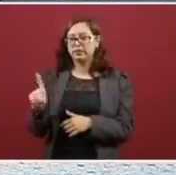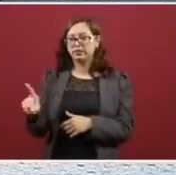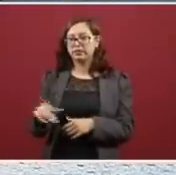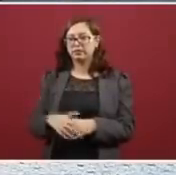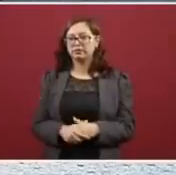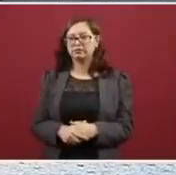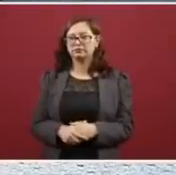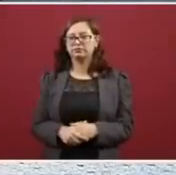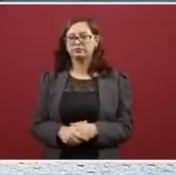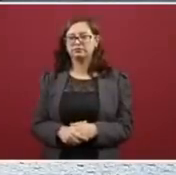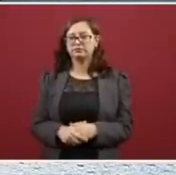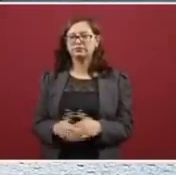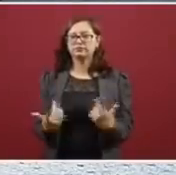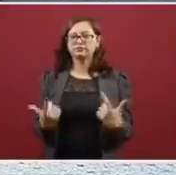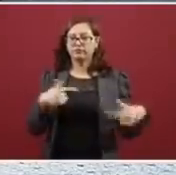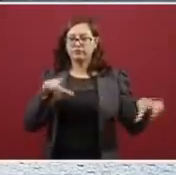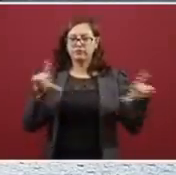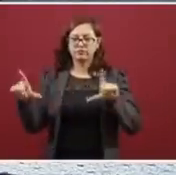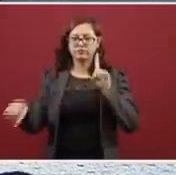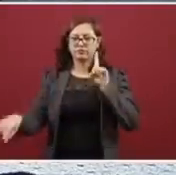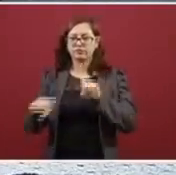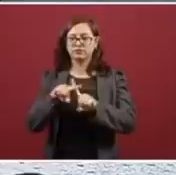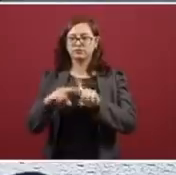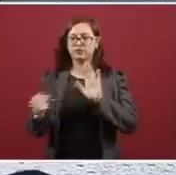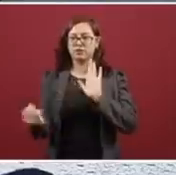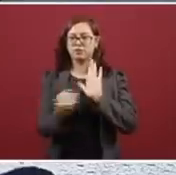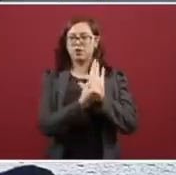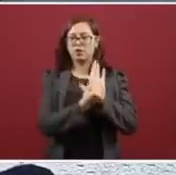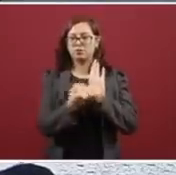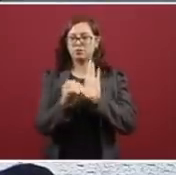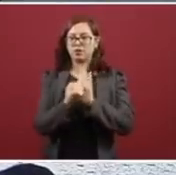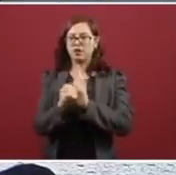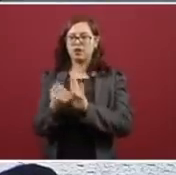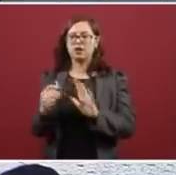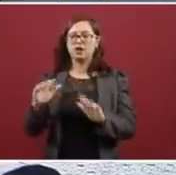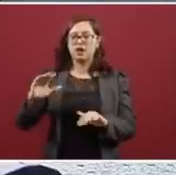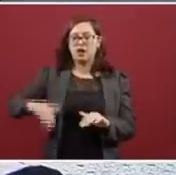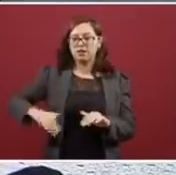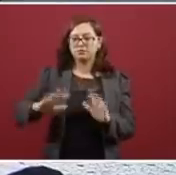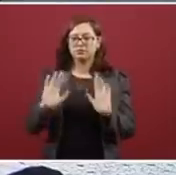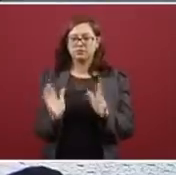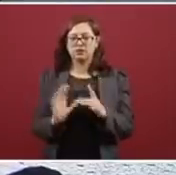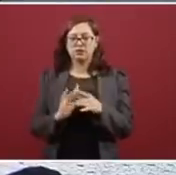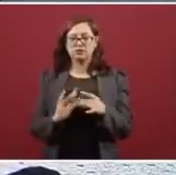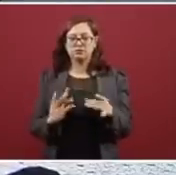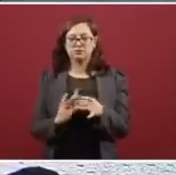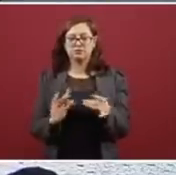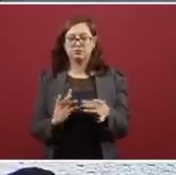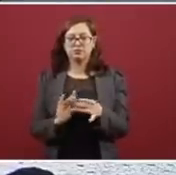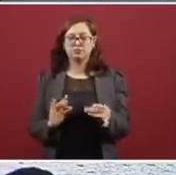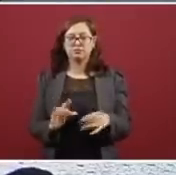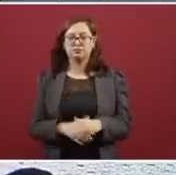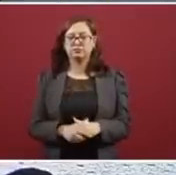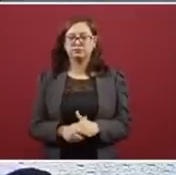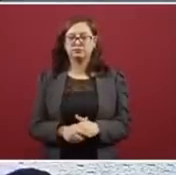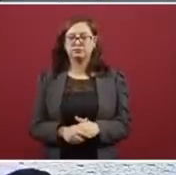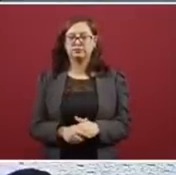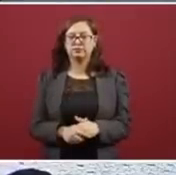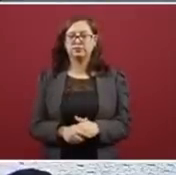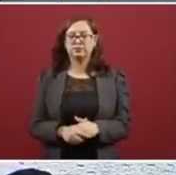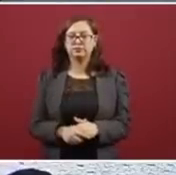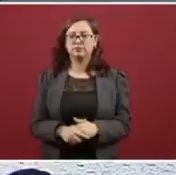tenemos la gráfica por marcas que está la la presentamos hace unos momentos